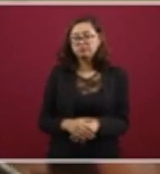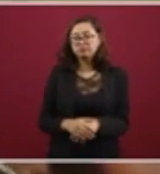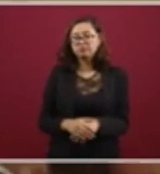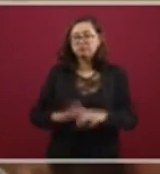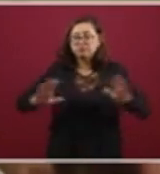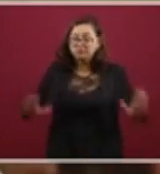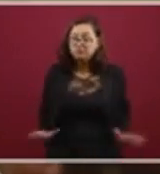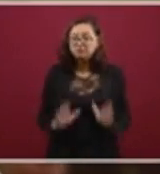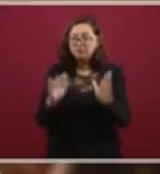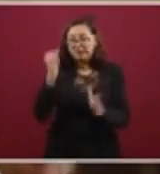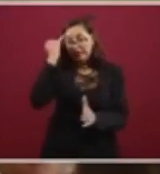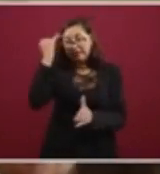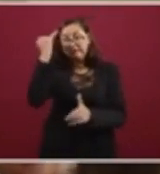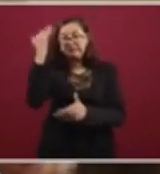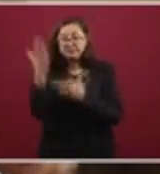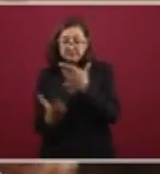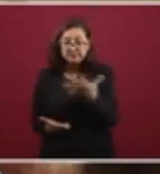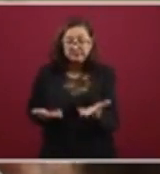impulsar una iniciativa